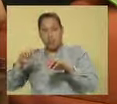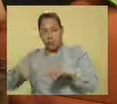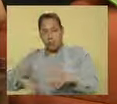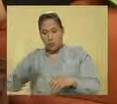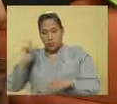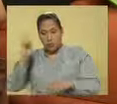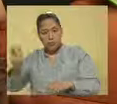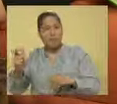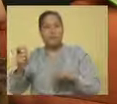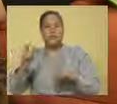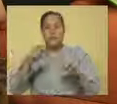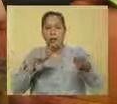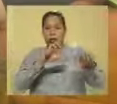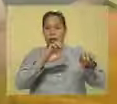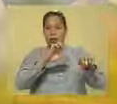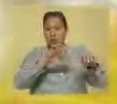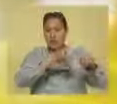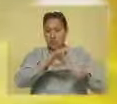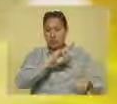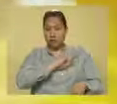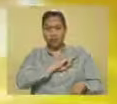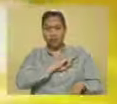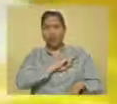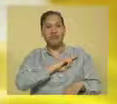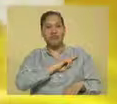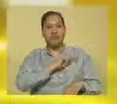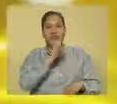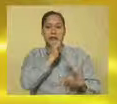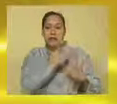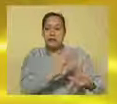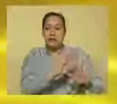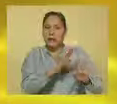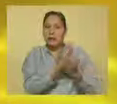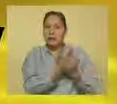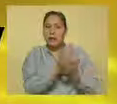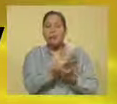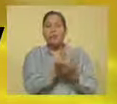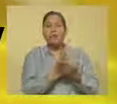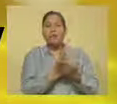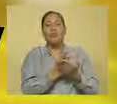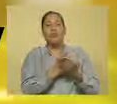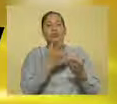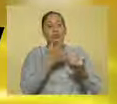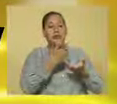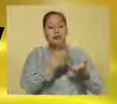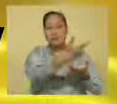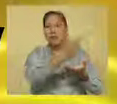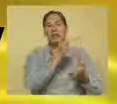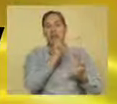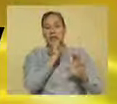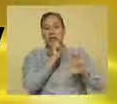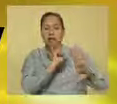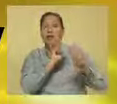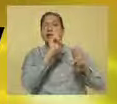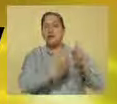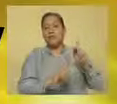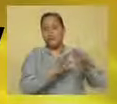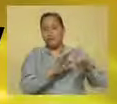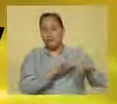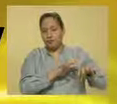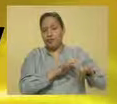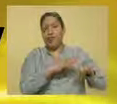no se ha detonado y se detuvieron algunos proyectos de inversión en este primer cuatrimestre del